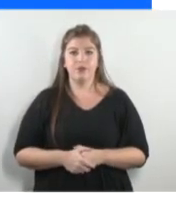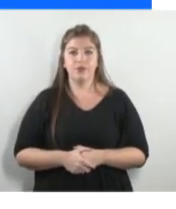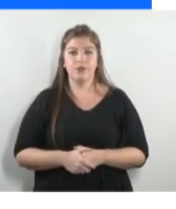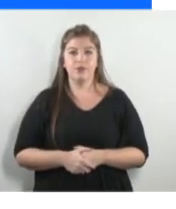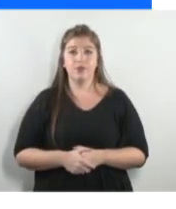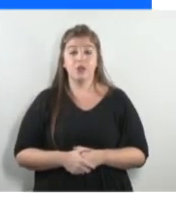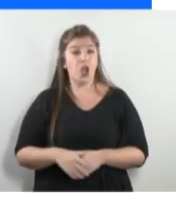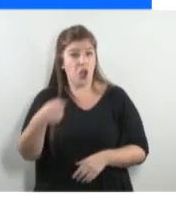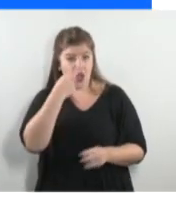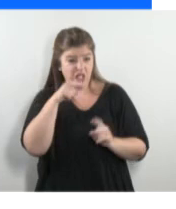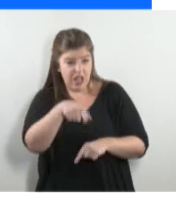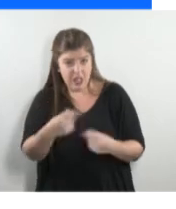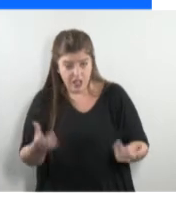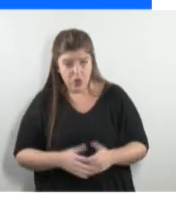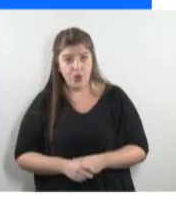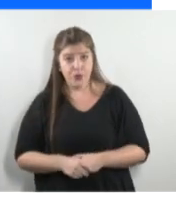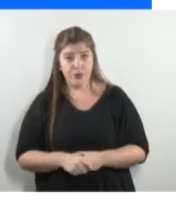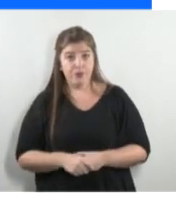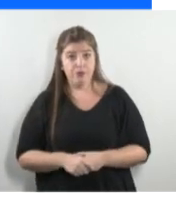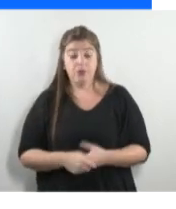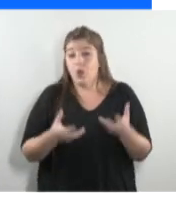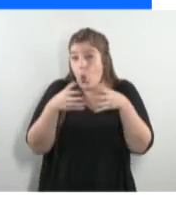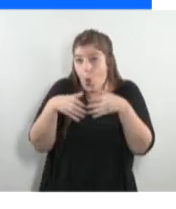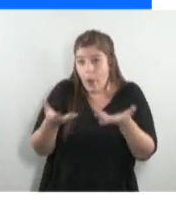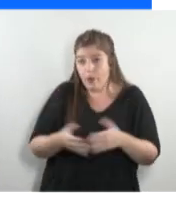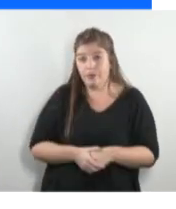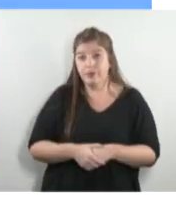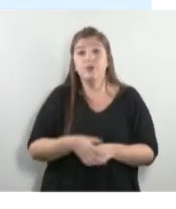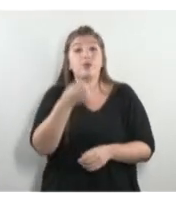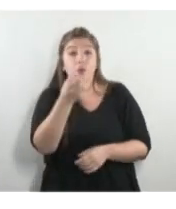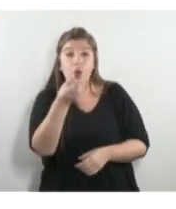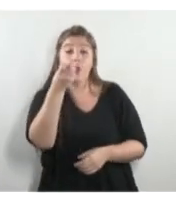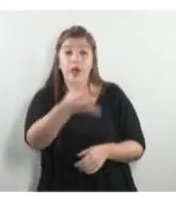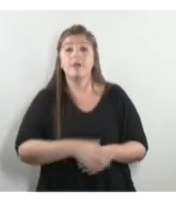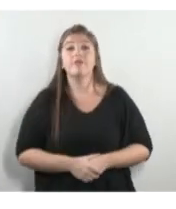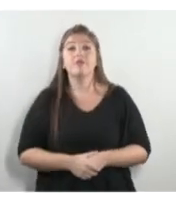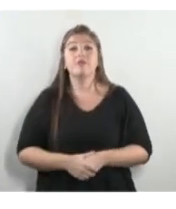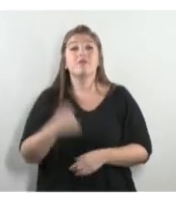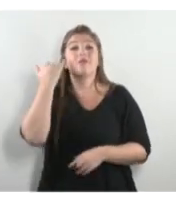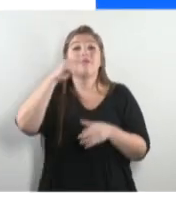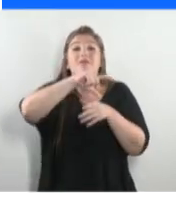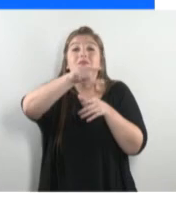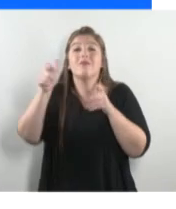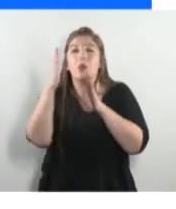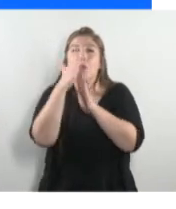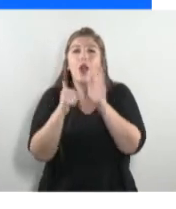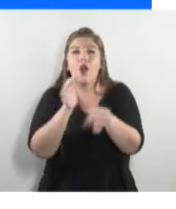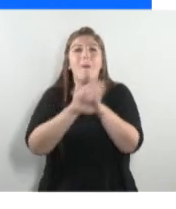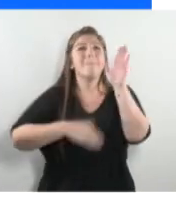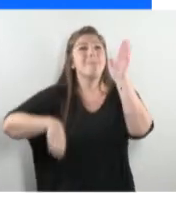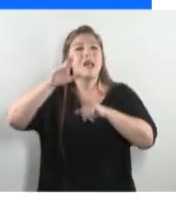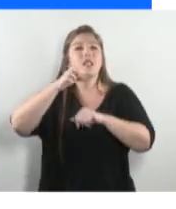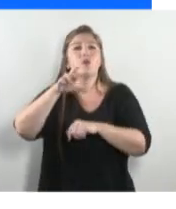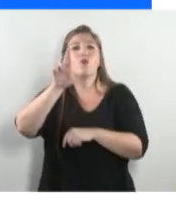¿No te importa lo que es eso? Un huevo. Muy bien. Y la clara, que es mayormente proteína, se